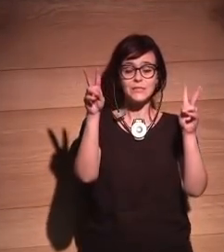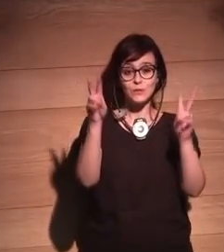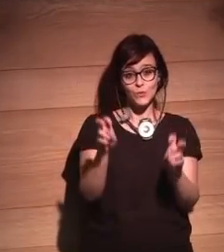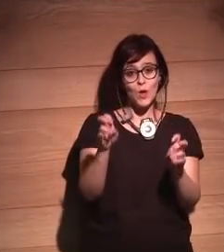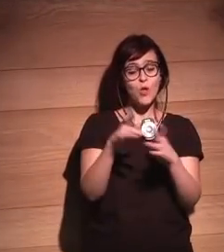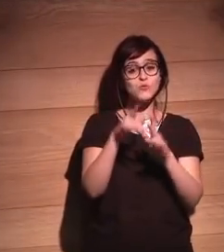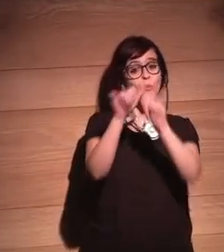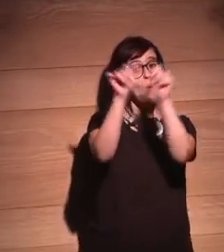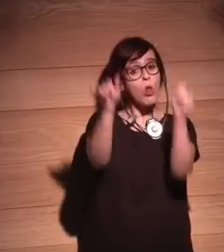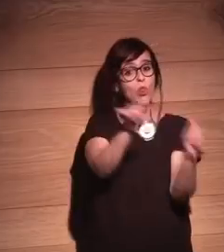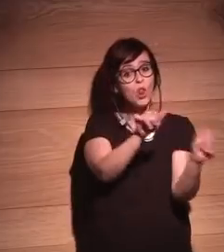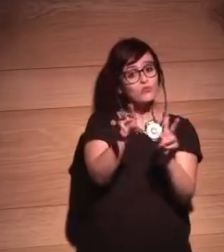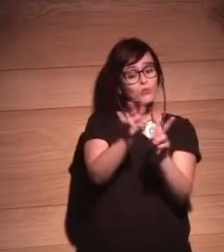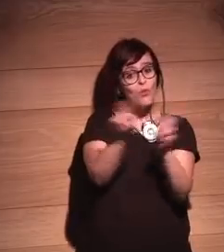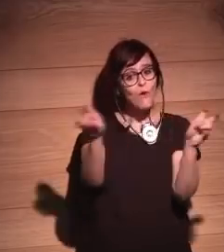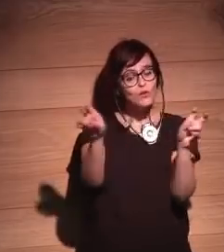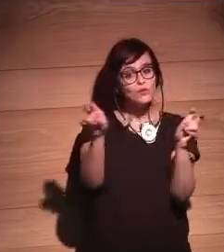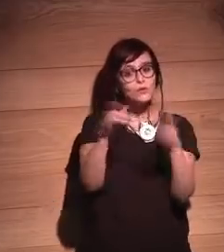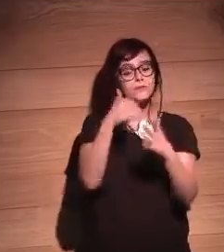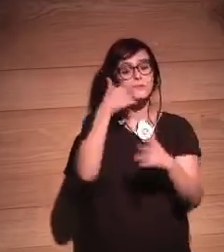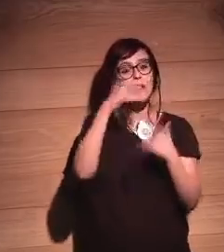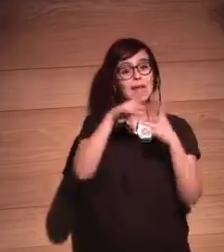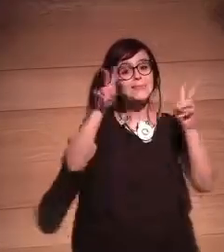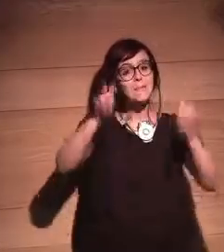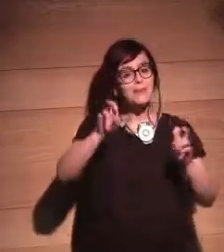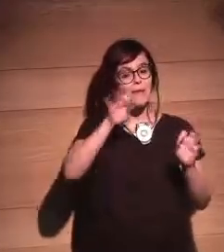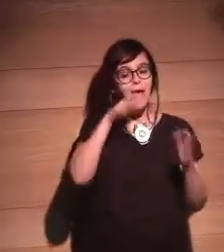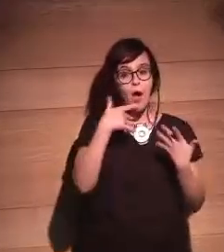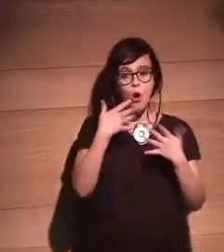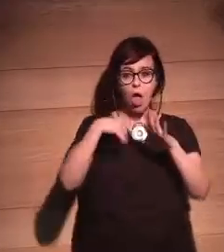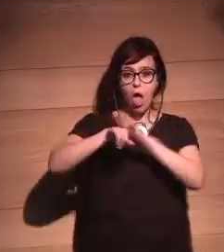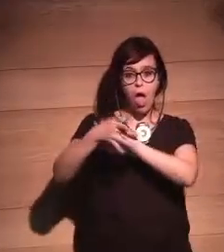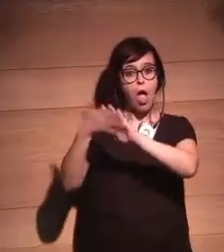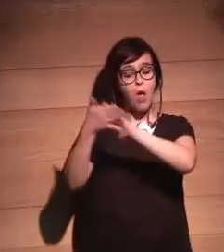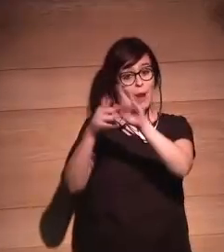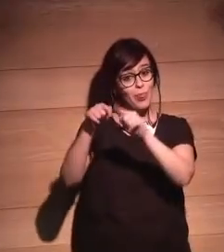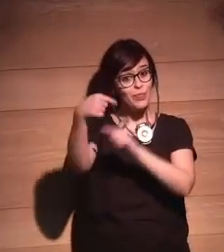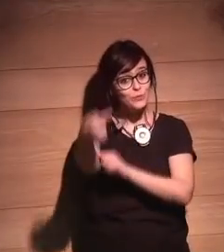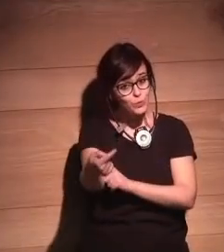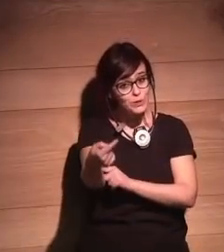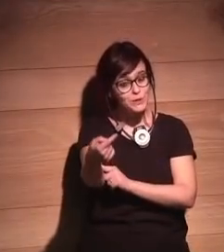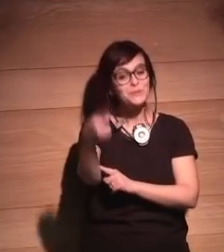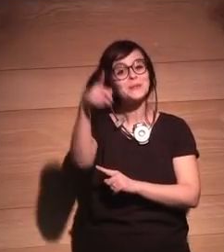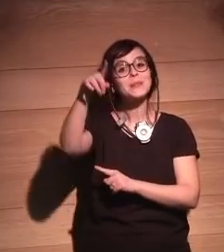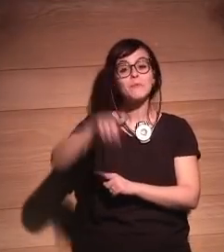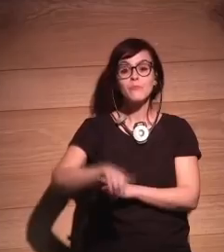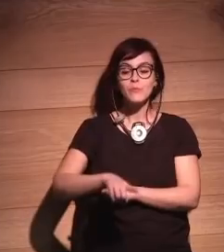los nuevos modelos es una de las temáticas que vamos a explorar contigo más adelante. También